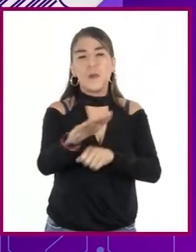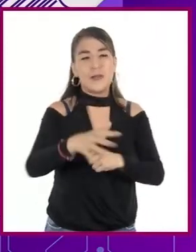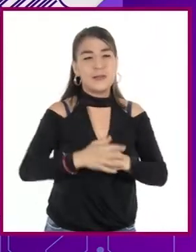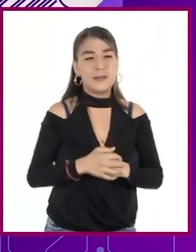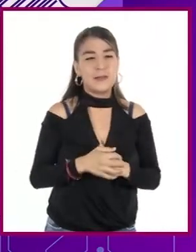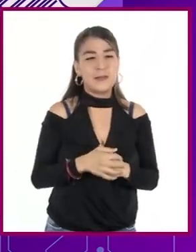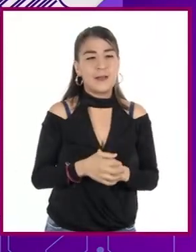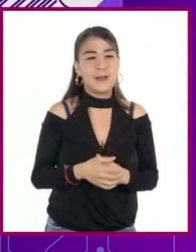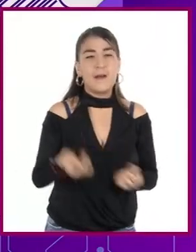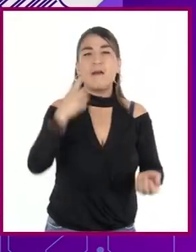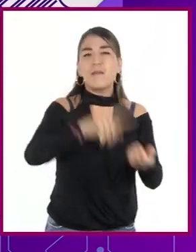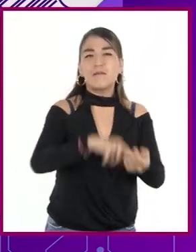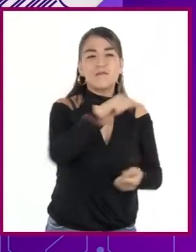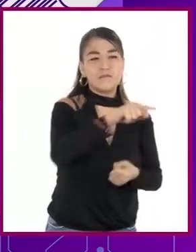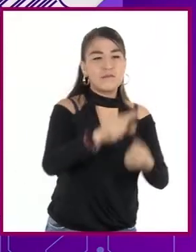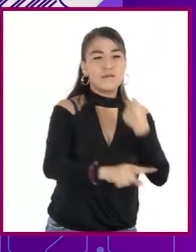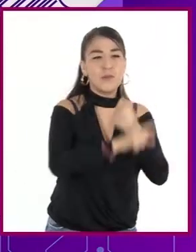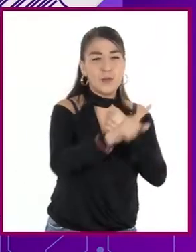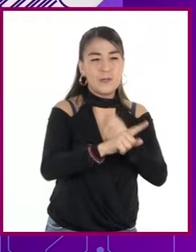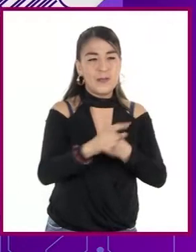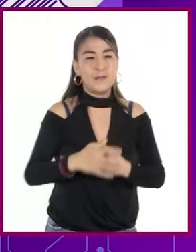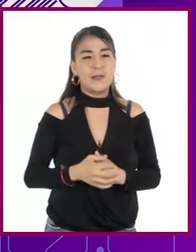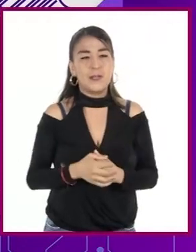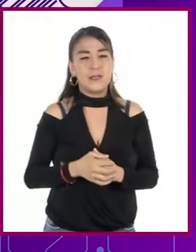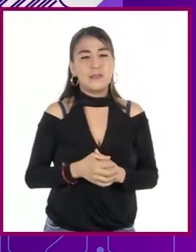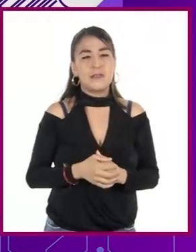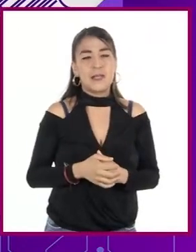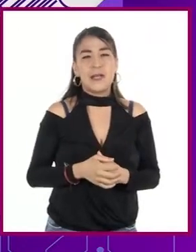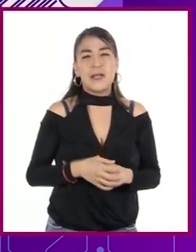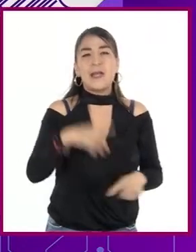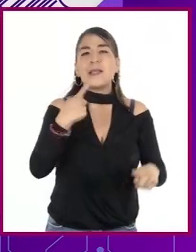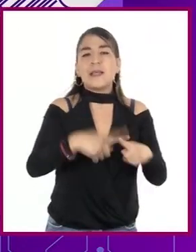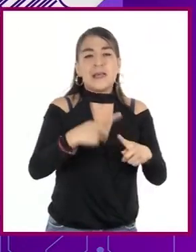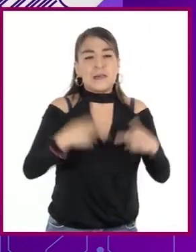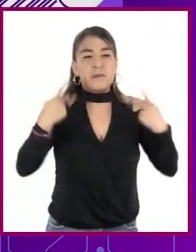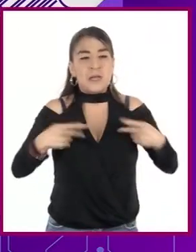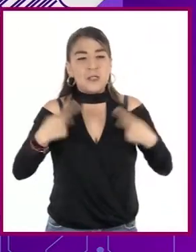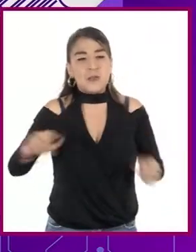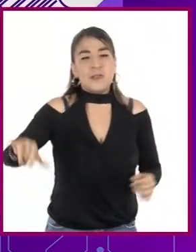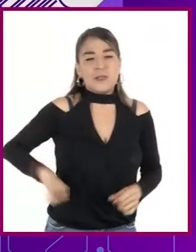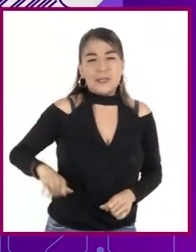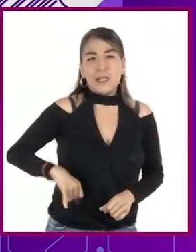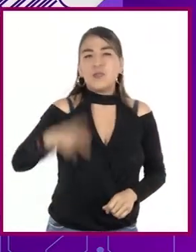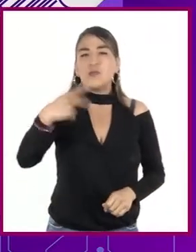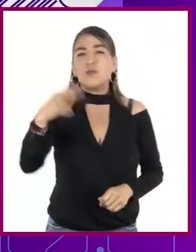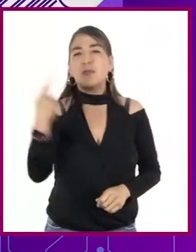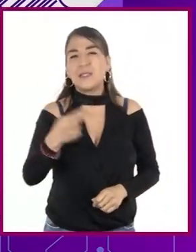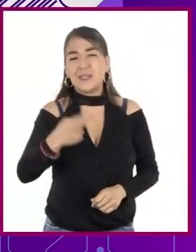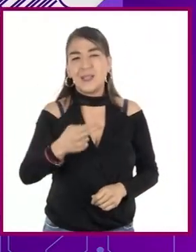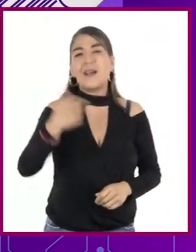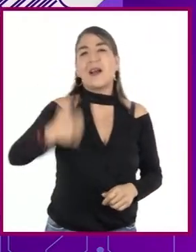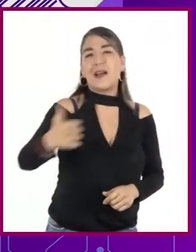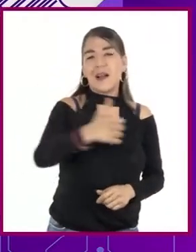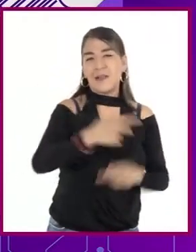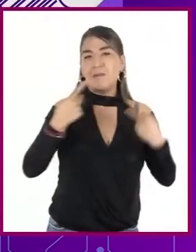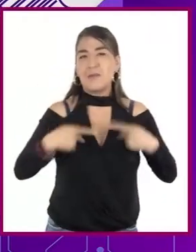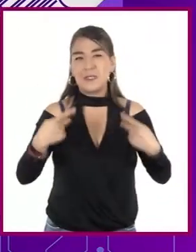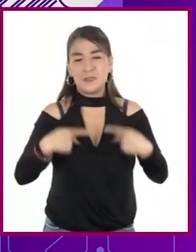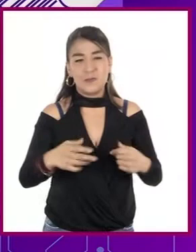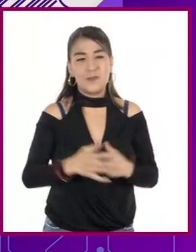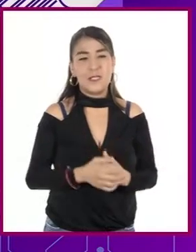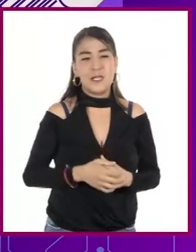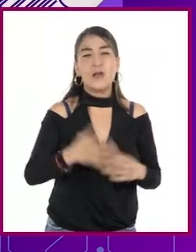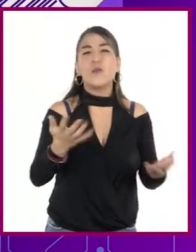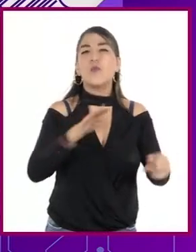las partes en conflicto, los intereses y necesidades de cada una de las partes, las causas